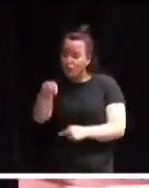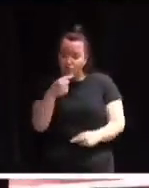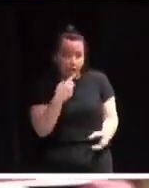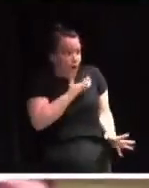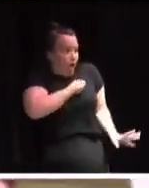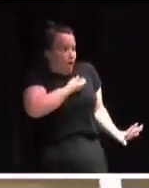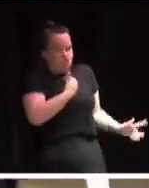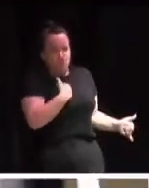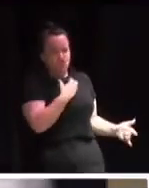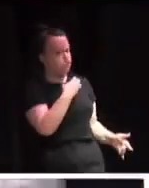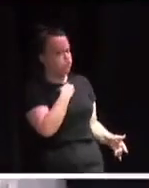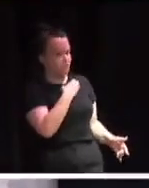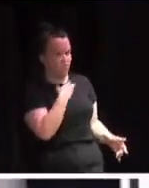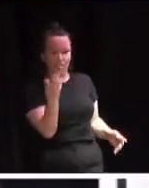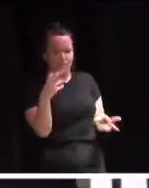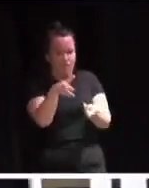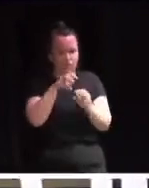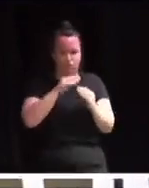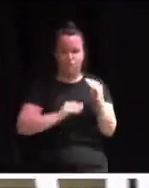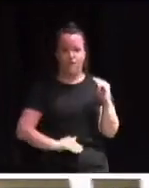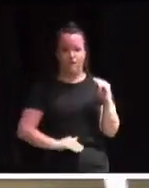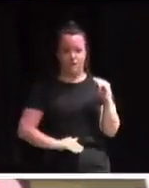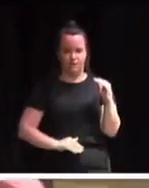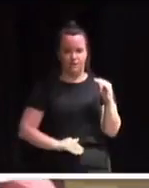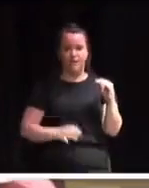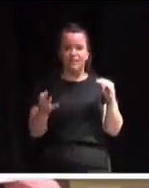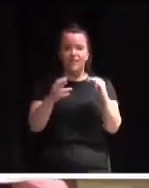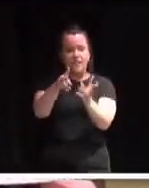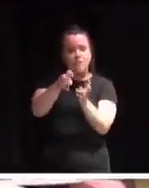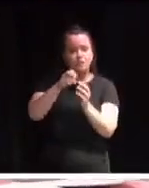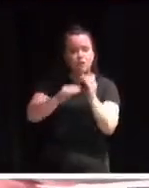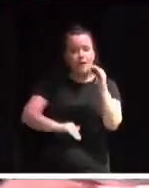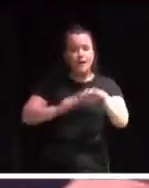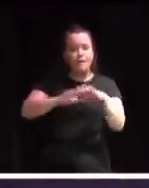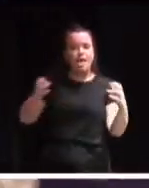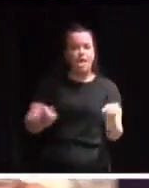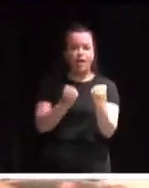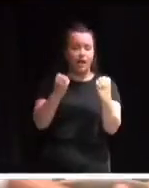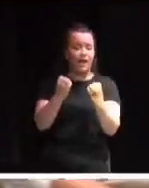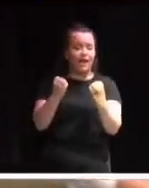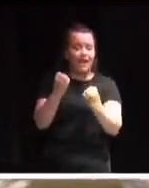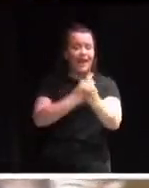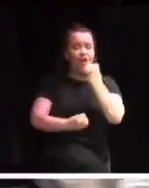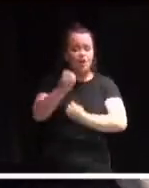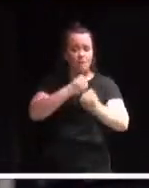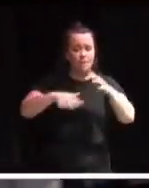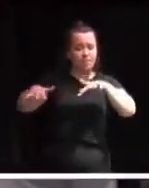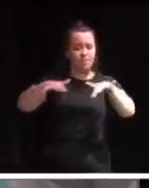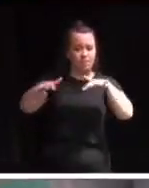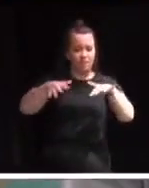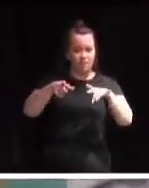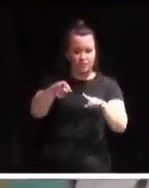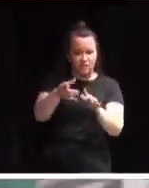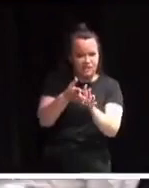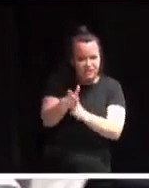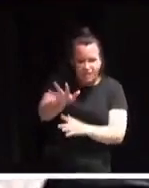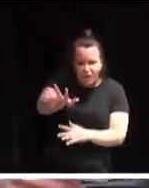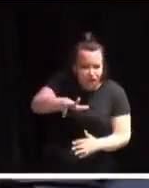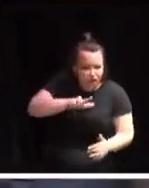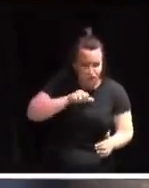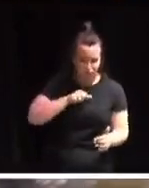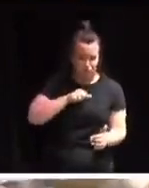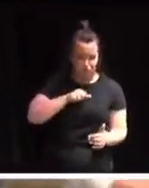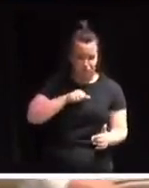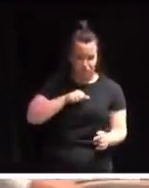los impuestos para que la economía se dinamice Esa es la máxima expresión de la corrupción Y esa es la máxima expresión de no